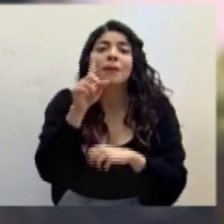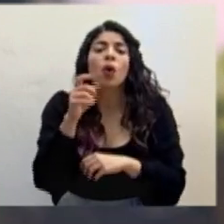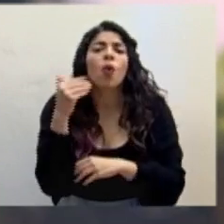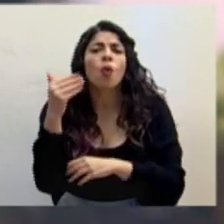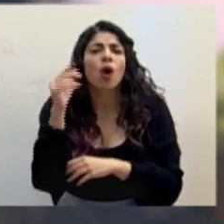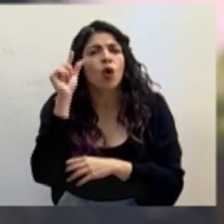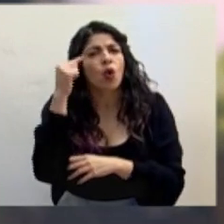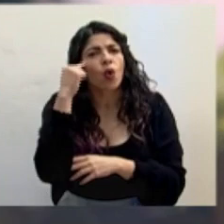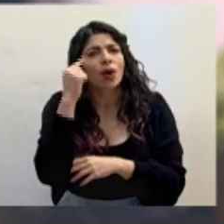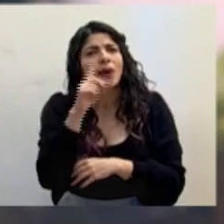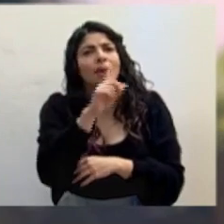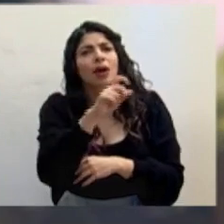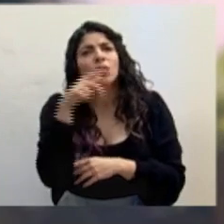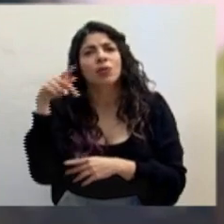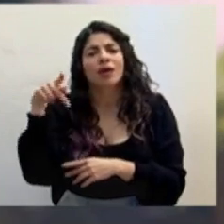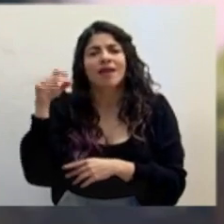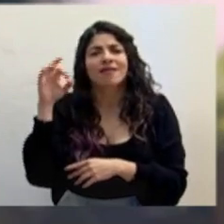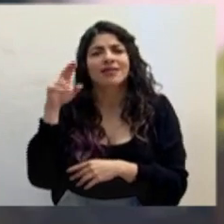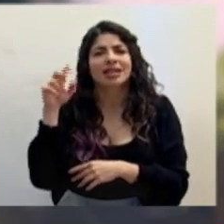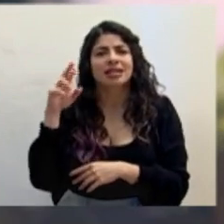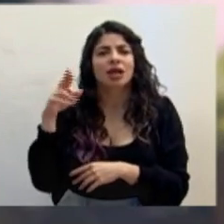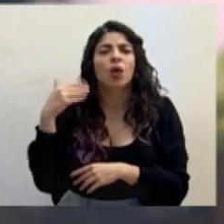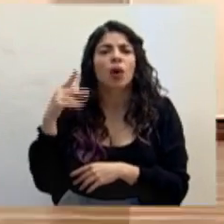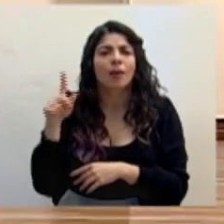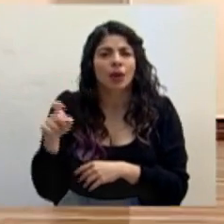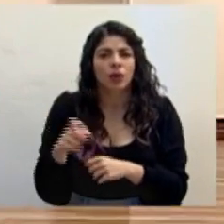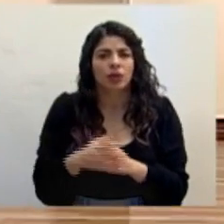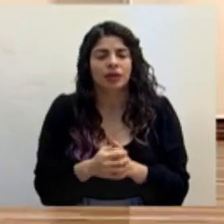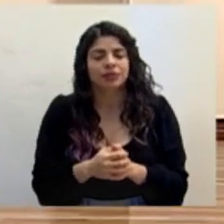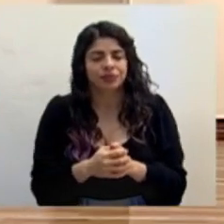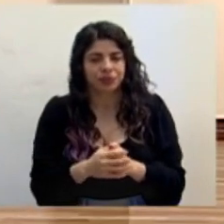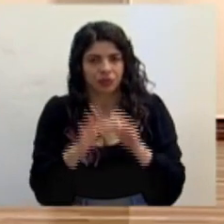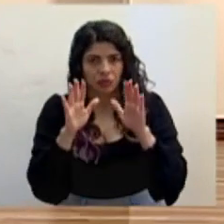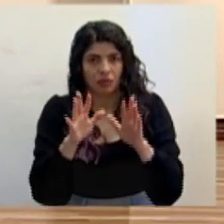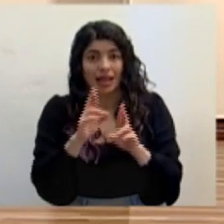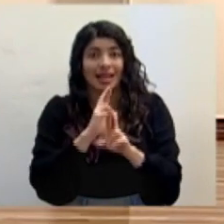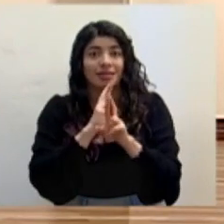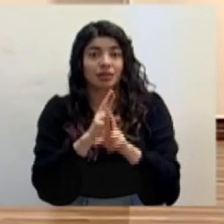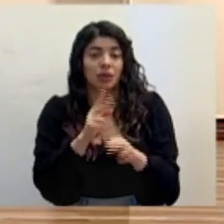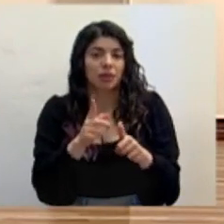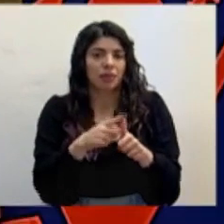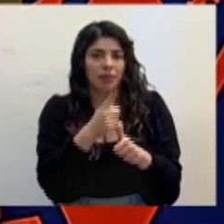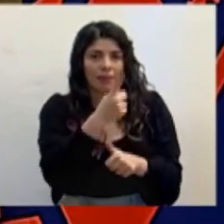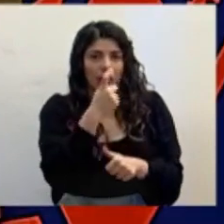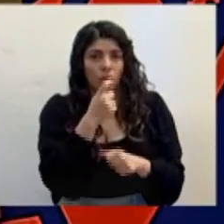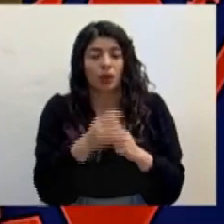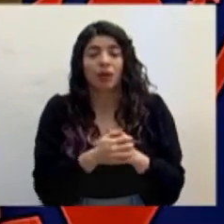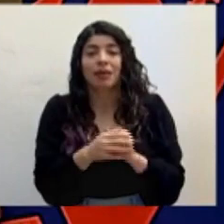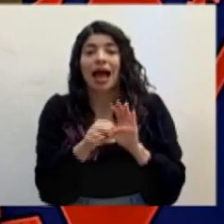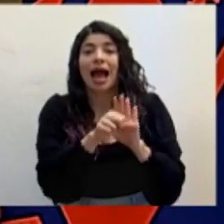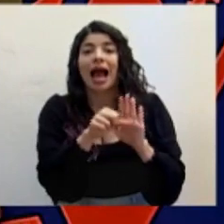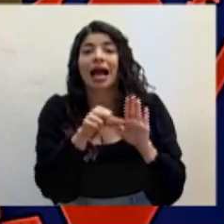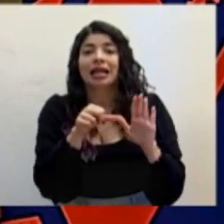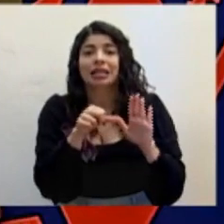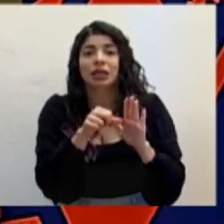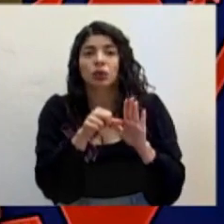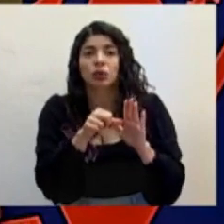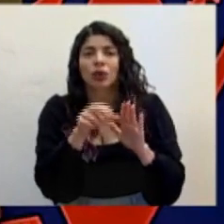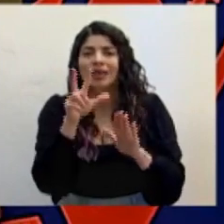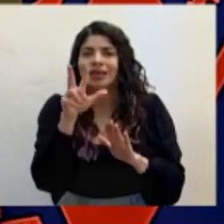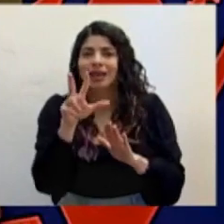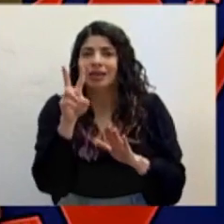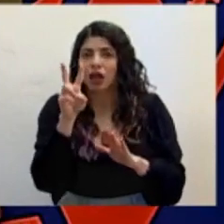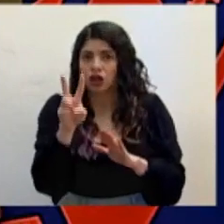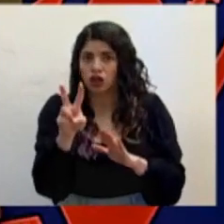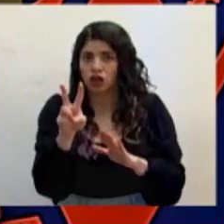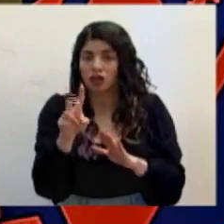hace el gobierno la consulta Pfizer. ¿En qué momento? Muy bien, le respondo a la primera pregunta. El artículo 32